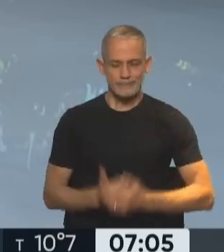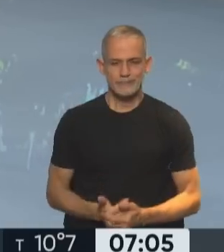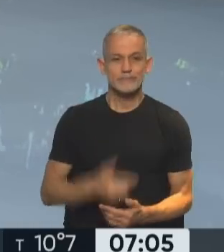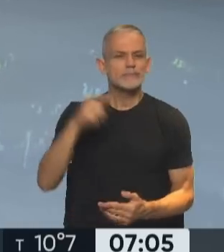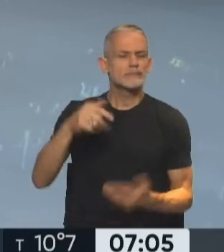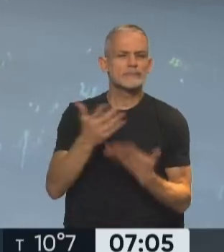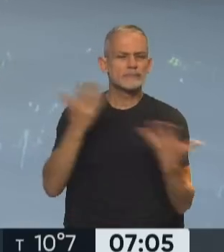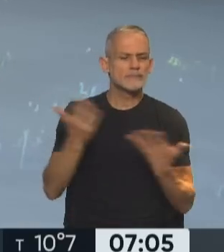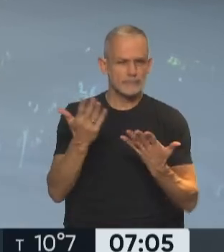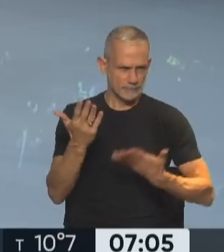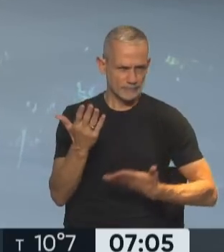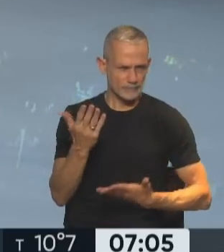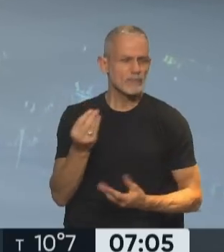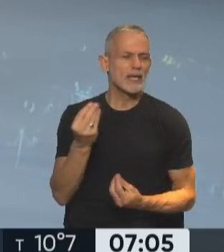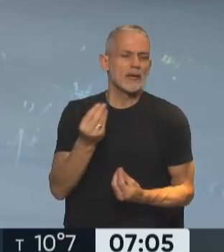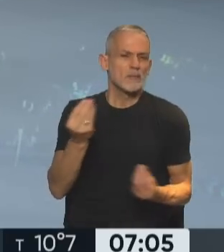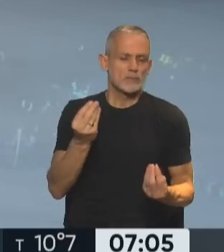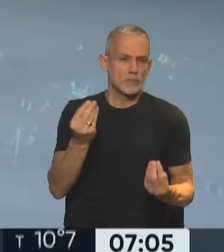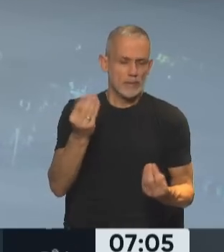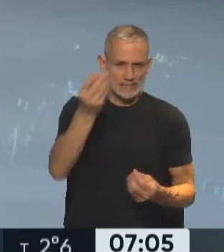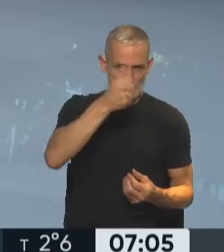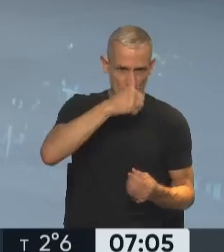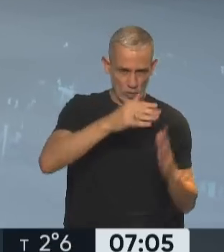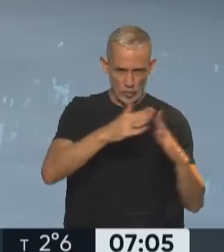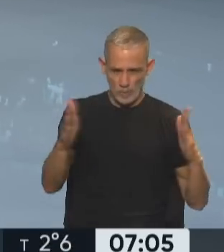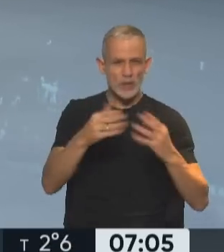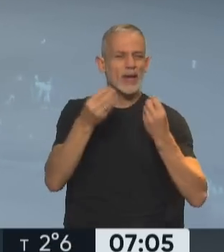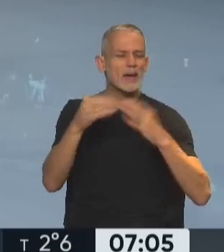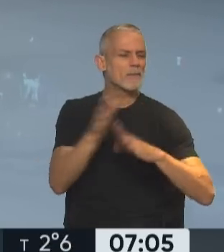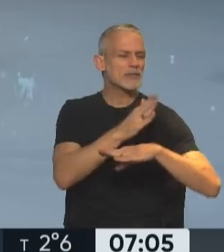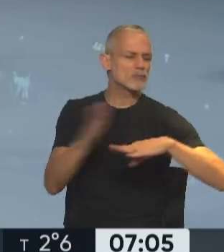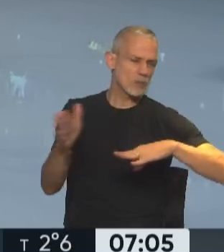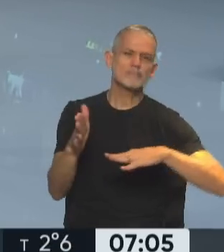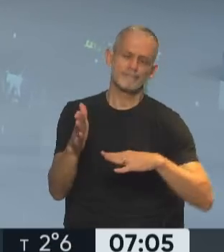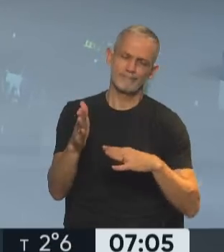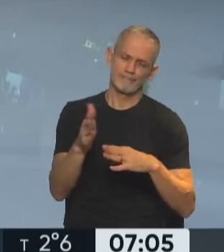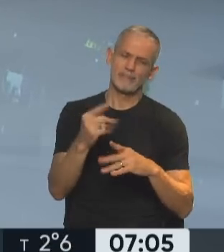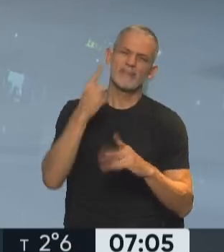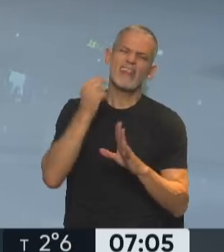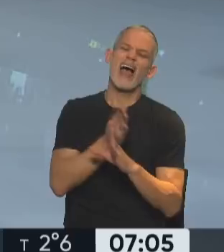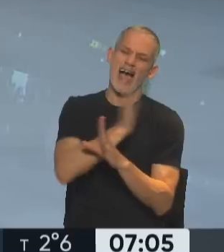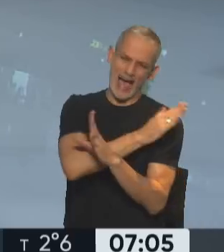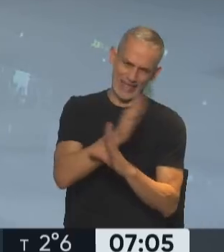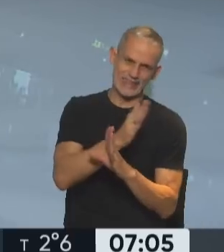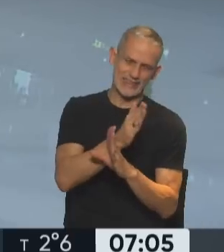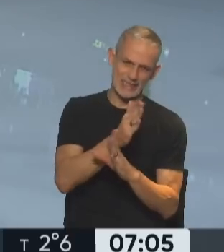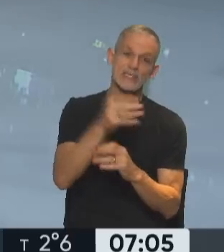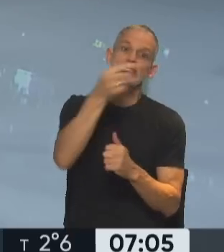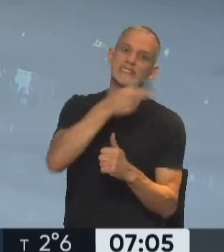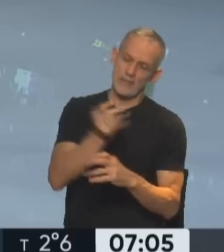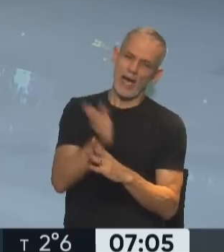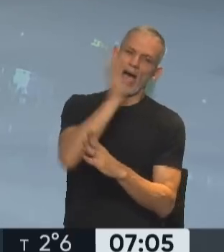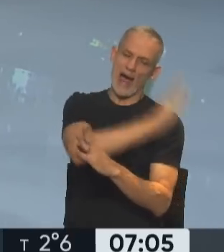Vamos a decir que lo que se desencadenó durante el fin de semana comenzó en realidad durante varios días anteriores, varias